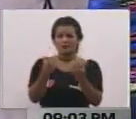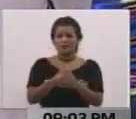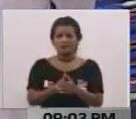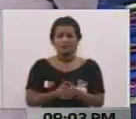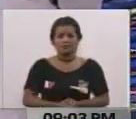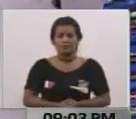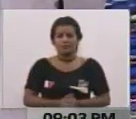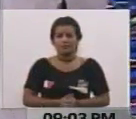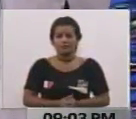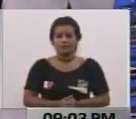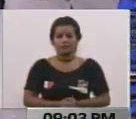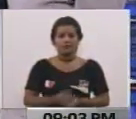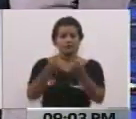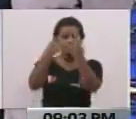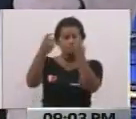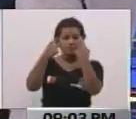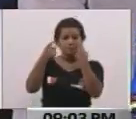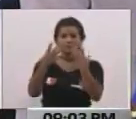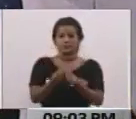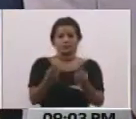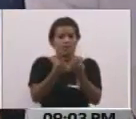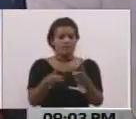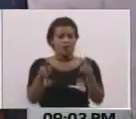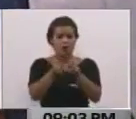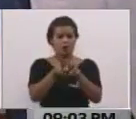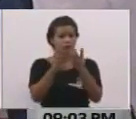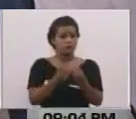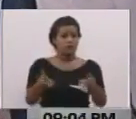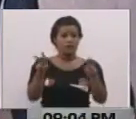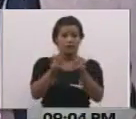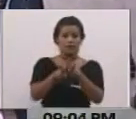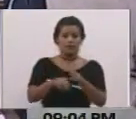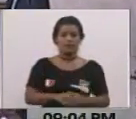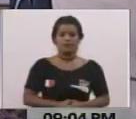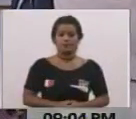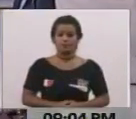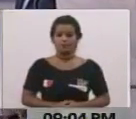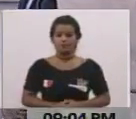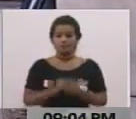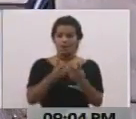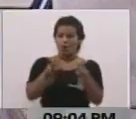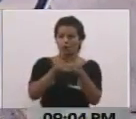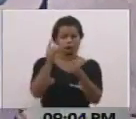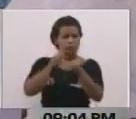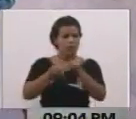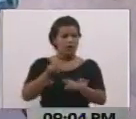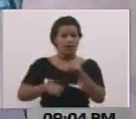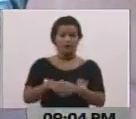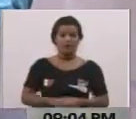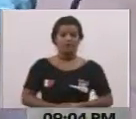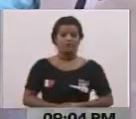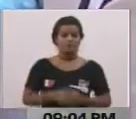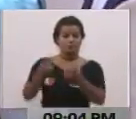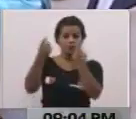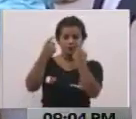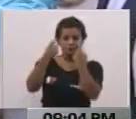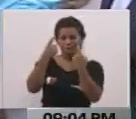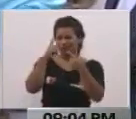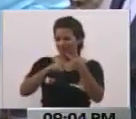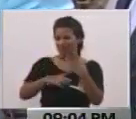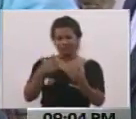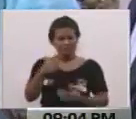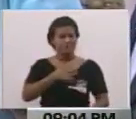de sentimientos, de valores que te llenan y que te hacen más amar a tu patria, te hacen más amar a tu país. Y que